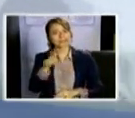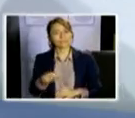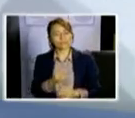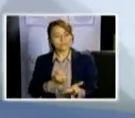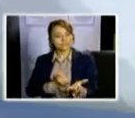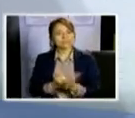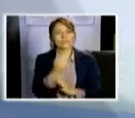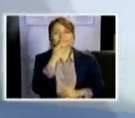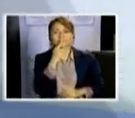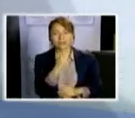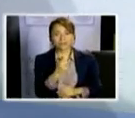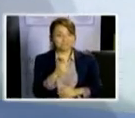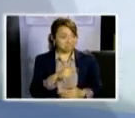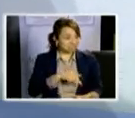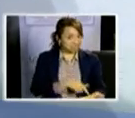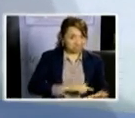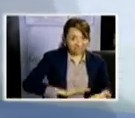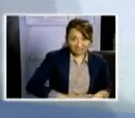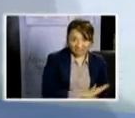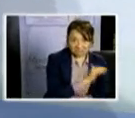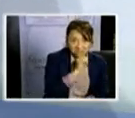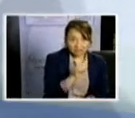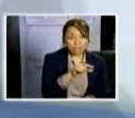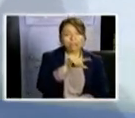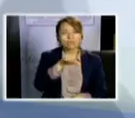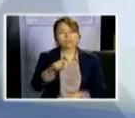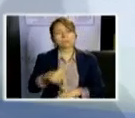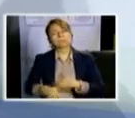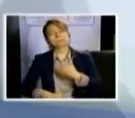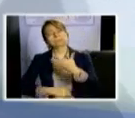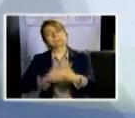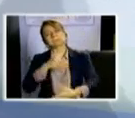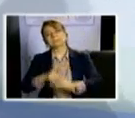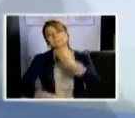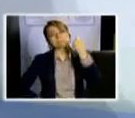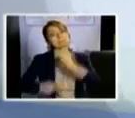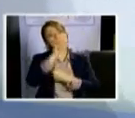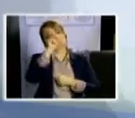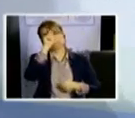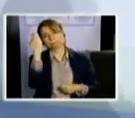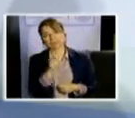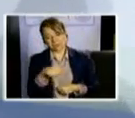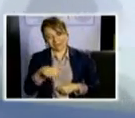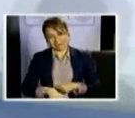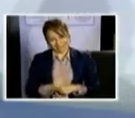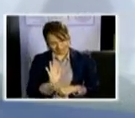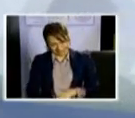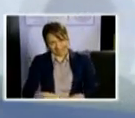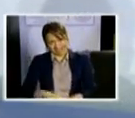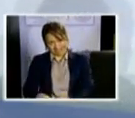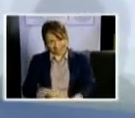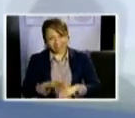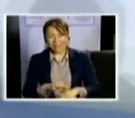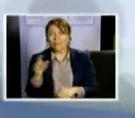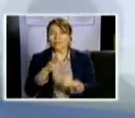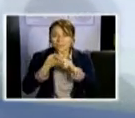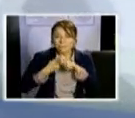Por ejemplo, y lo vimos hace poco en la Ciudad de México, cuando hablan del nuevo plan del Hoy No